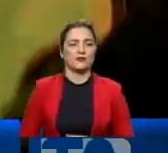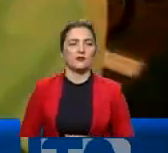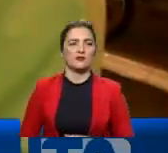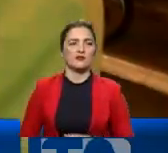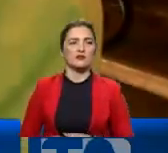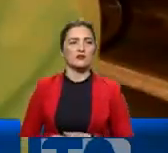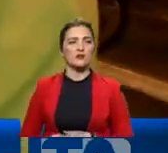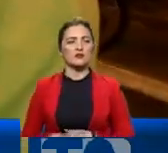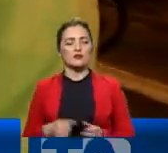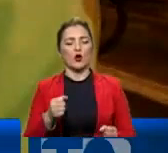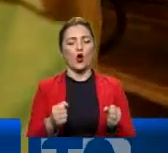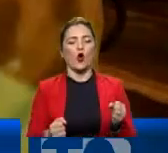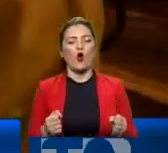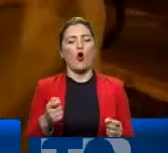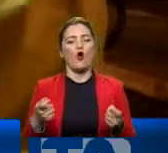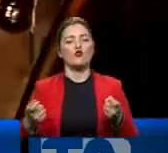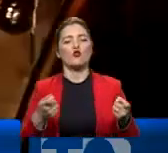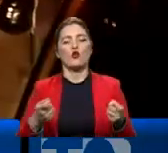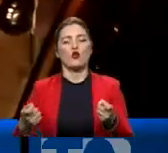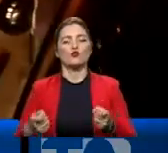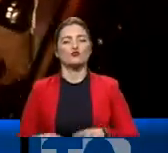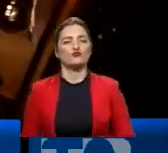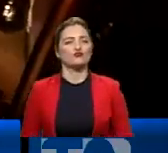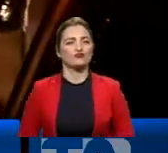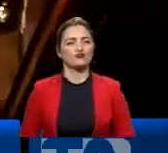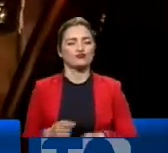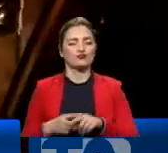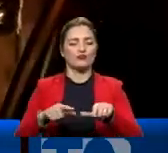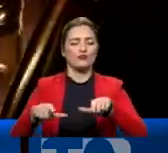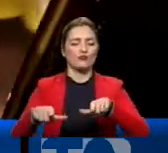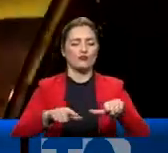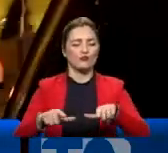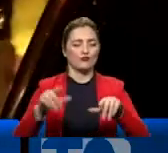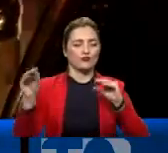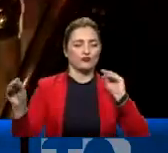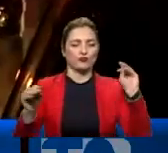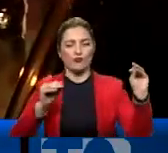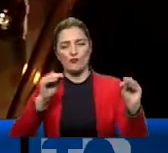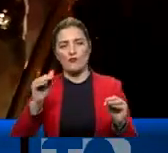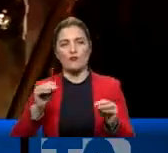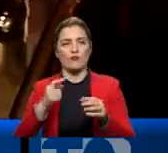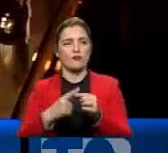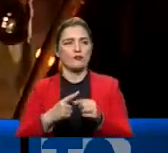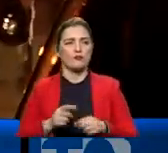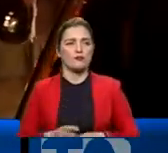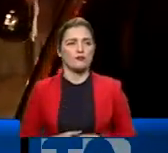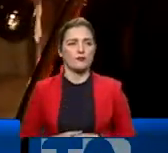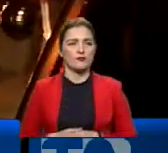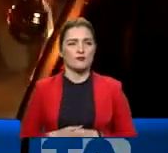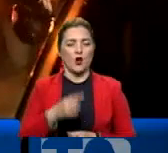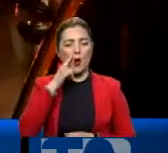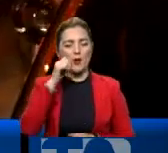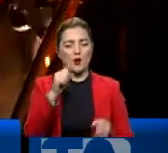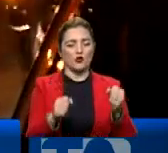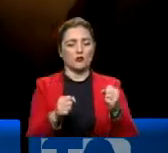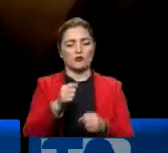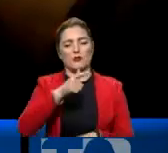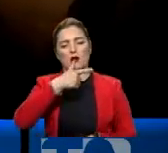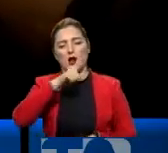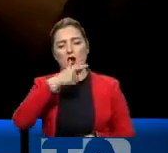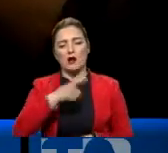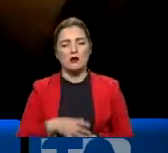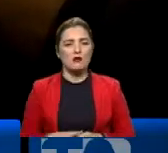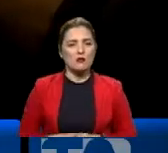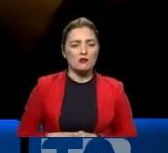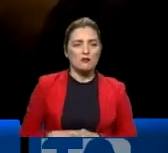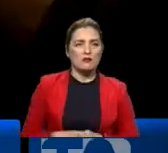Simultáneamente se realizaron operativos de control en algunos sectores de diversión de la capital a conductores que se encontraban bajo efectos